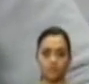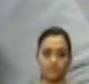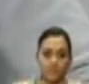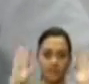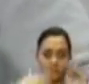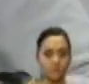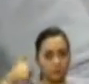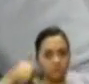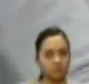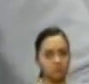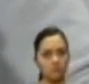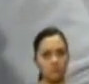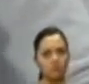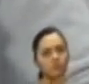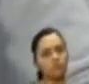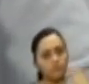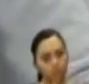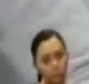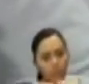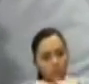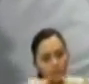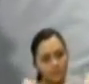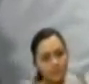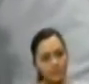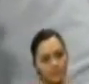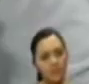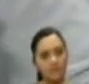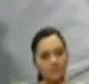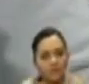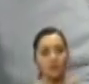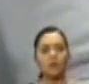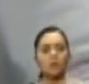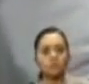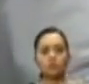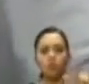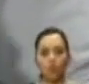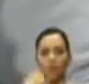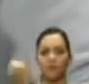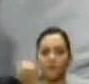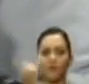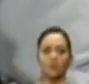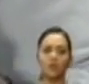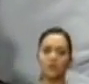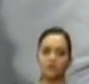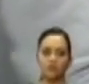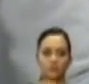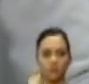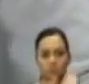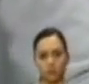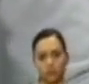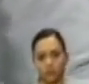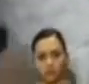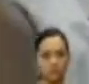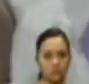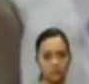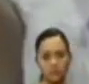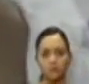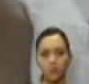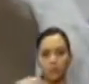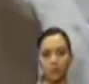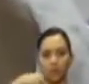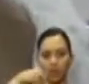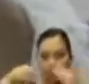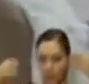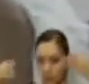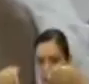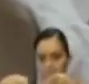muchísimos efectos en el nivel de la vida de la gente, en los espacios verdes. Entonces quiero darle prioridad a eso, pese al año difícil, ¿no?